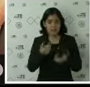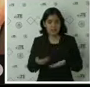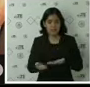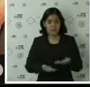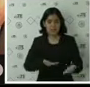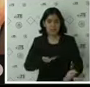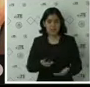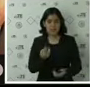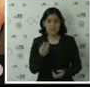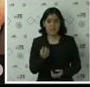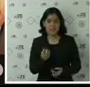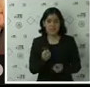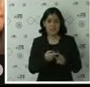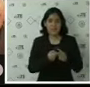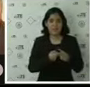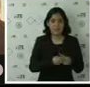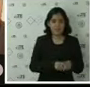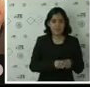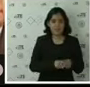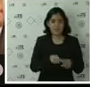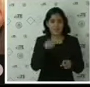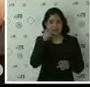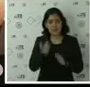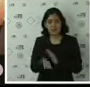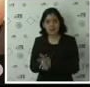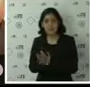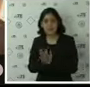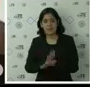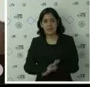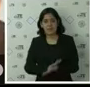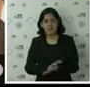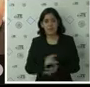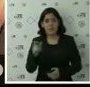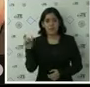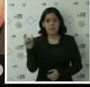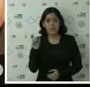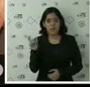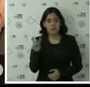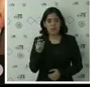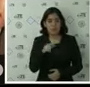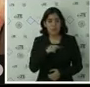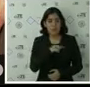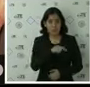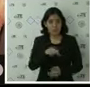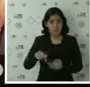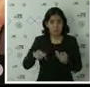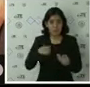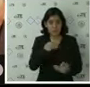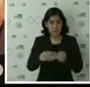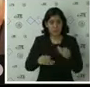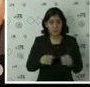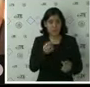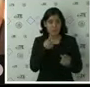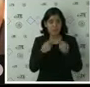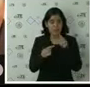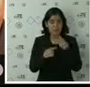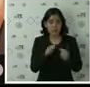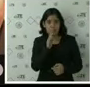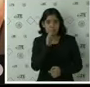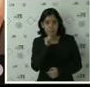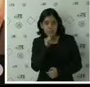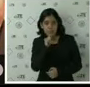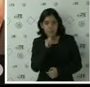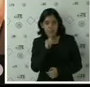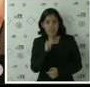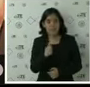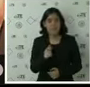todo, nunca lo olviden. El día que no nos podemos sentar a platicar tranquilamente y tenemos que gritar o imponer, es